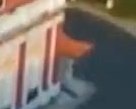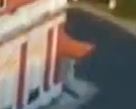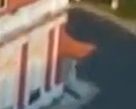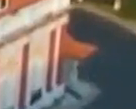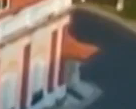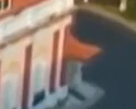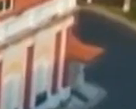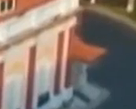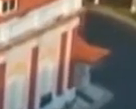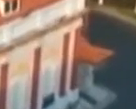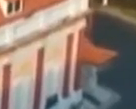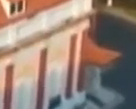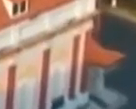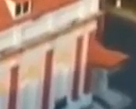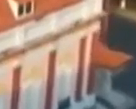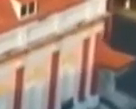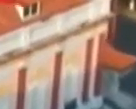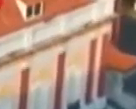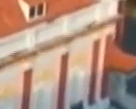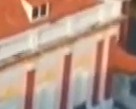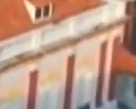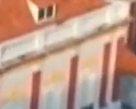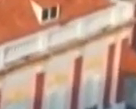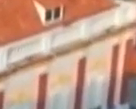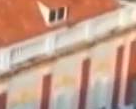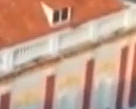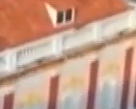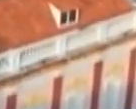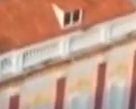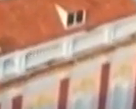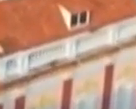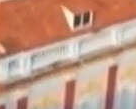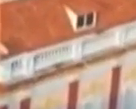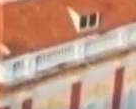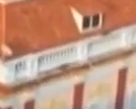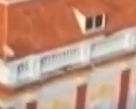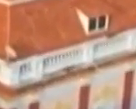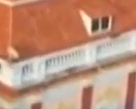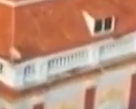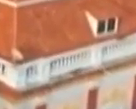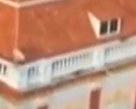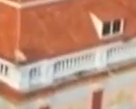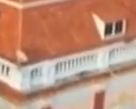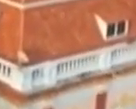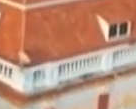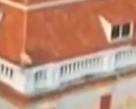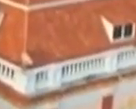aporte que podemos realizar desde el Palacio de Miraflores y con él retornamos al contacto. Adelante.